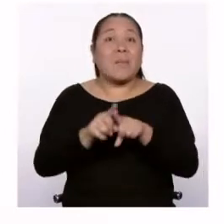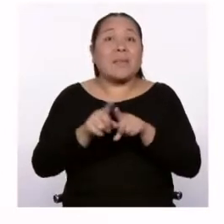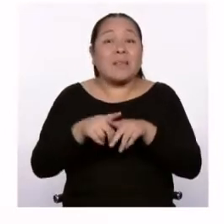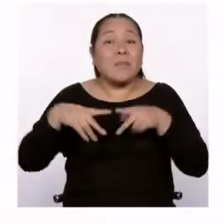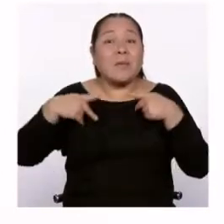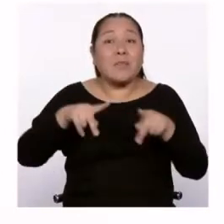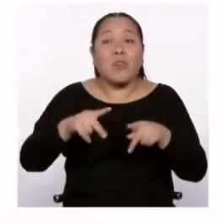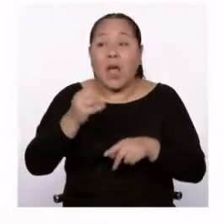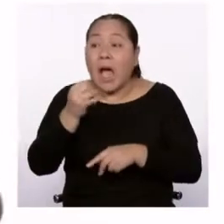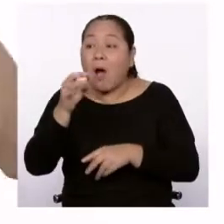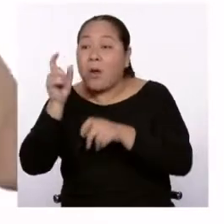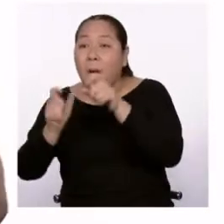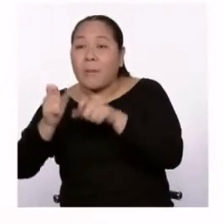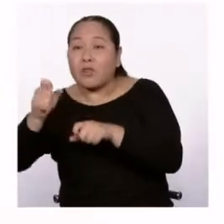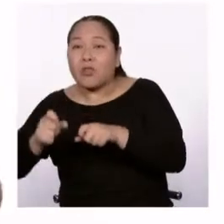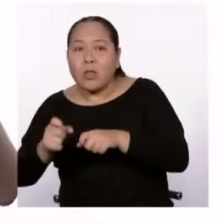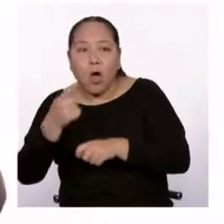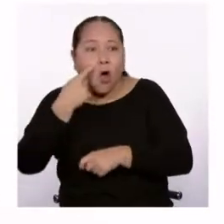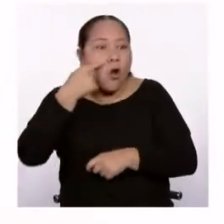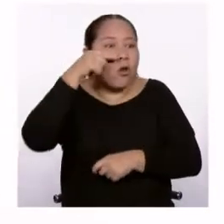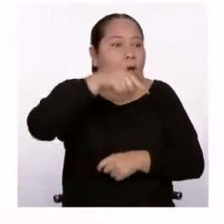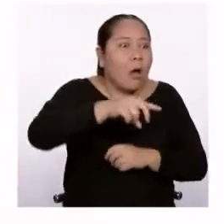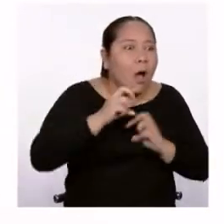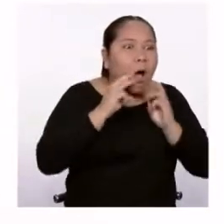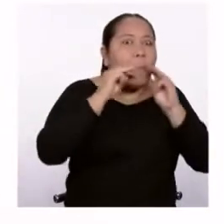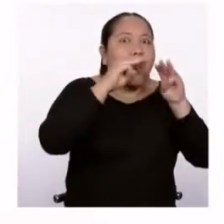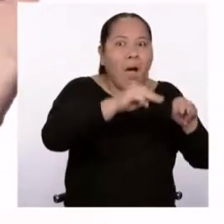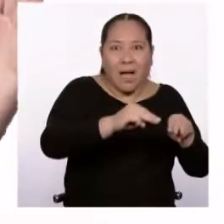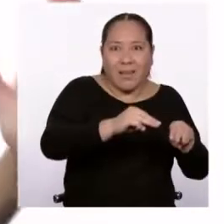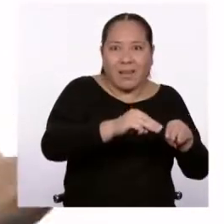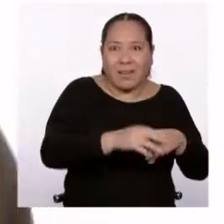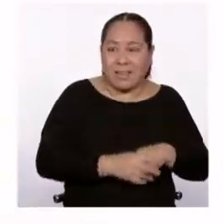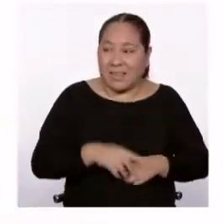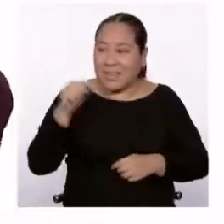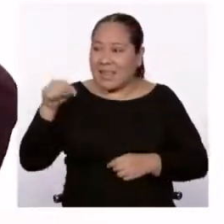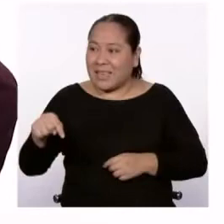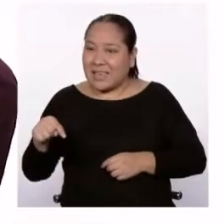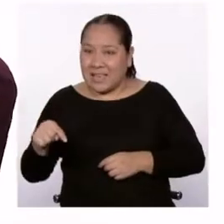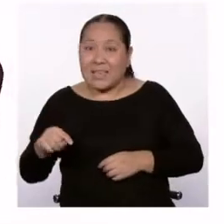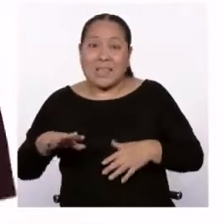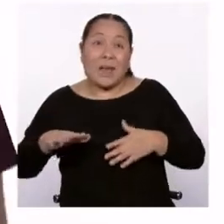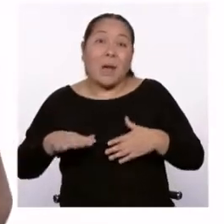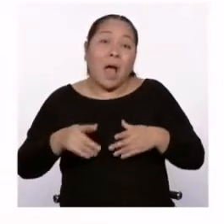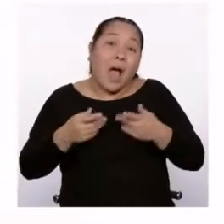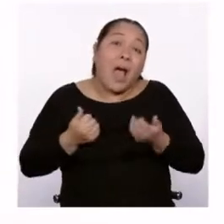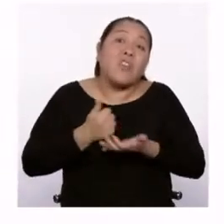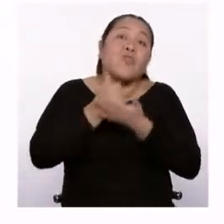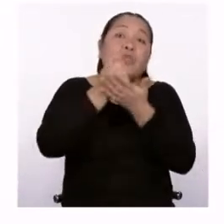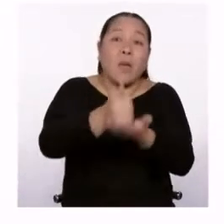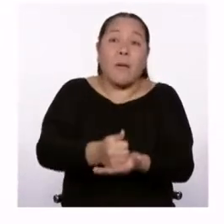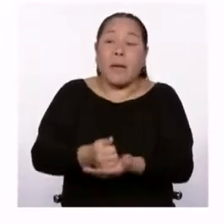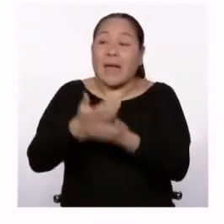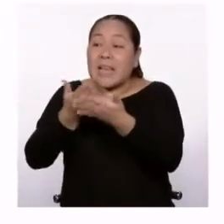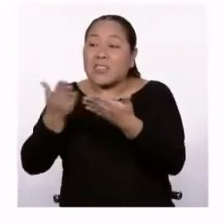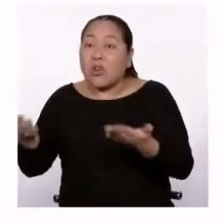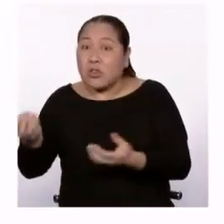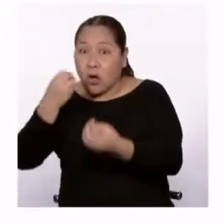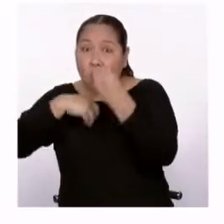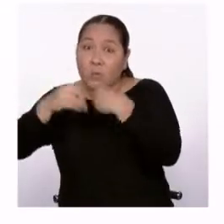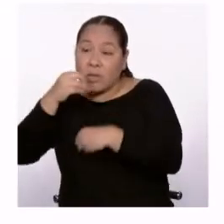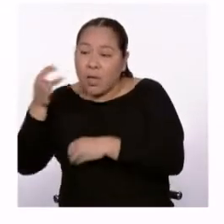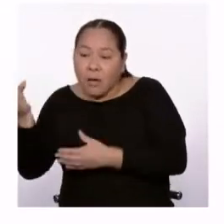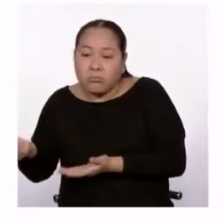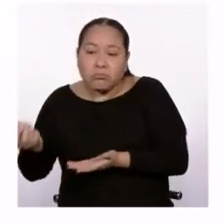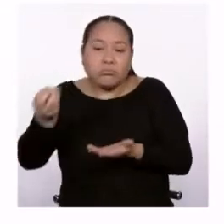el mar y permitían que muchos productos llegasen de un rincón a otro de nuestro país. Esta ha sido solo